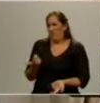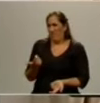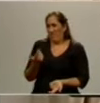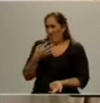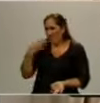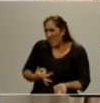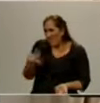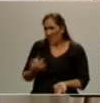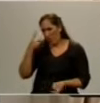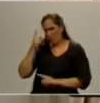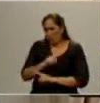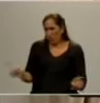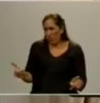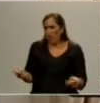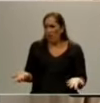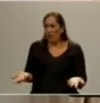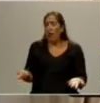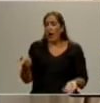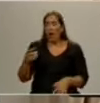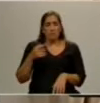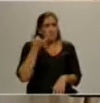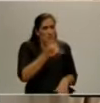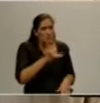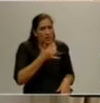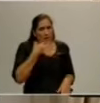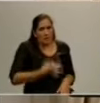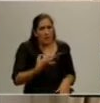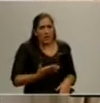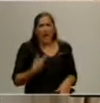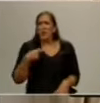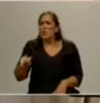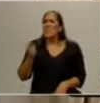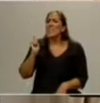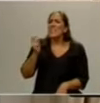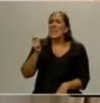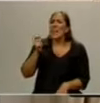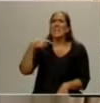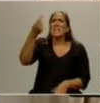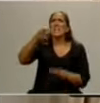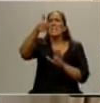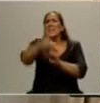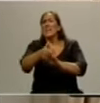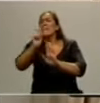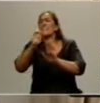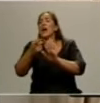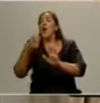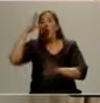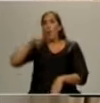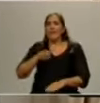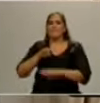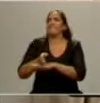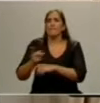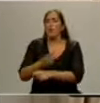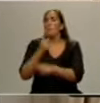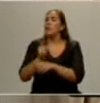en serio? No, doctora, le estoy diciendo la verdad. No sabemos, pero ¿quién está del otro lado? No sabemos, porque el juez no quiere entrar hasta